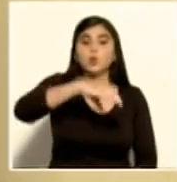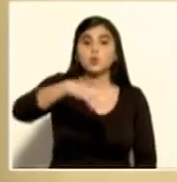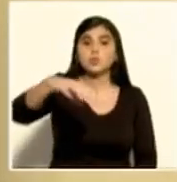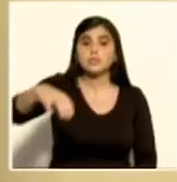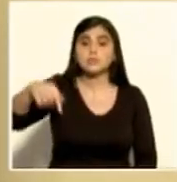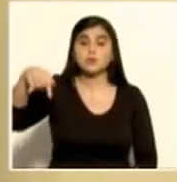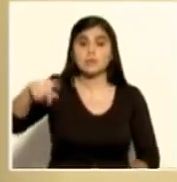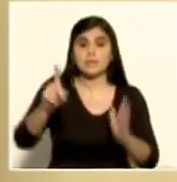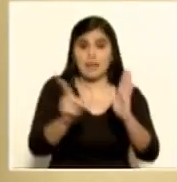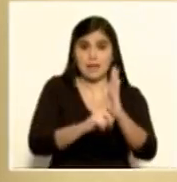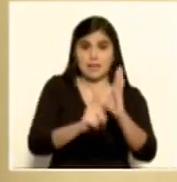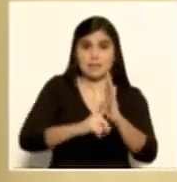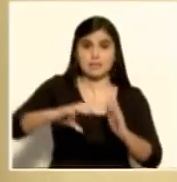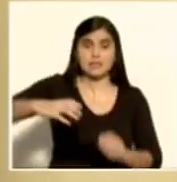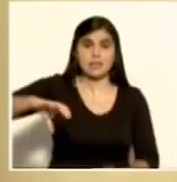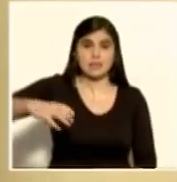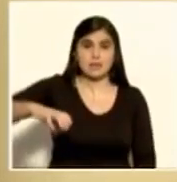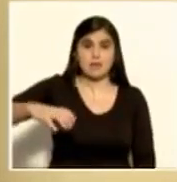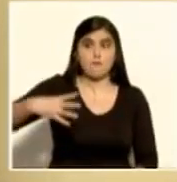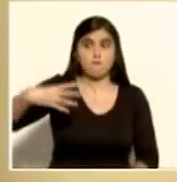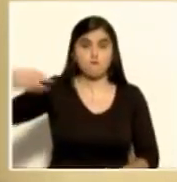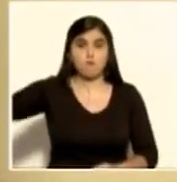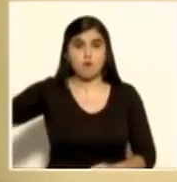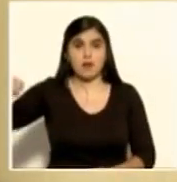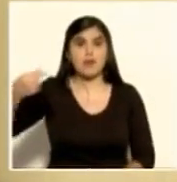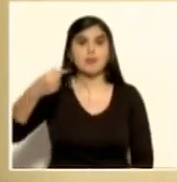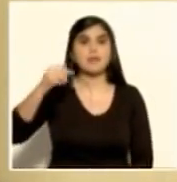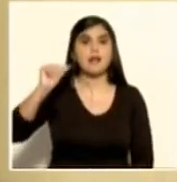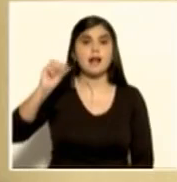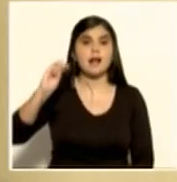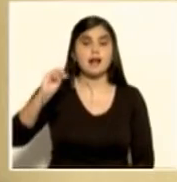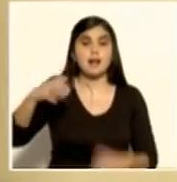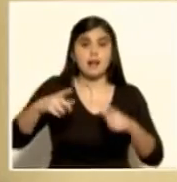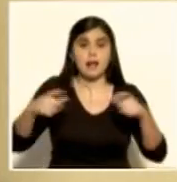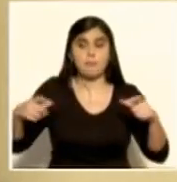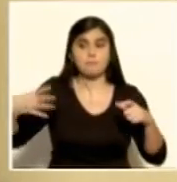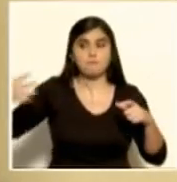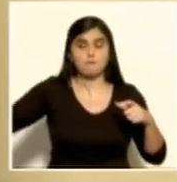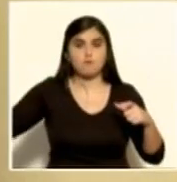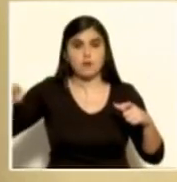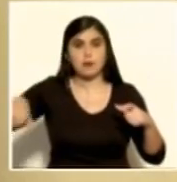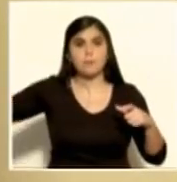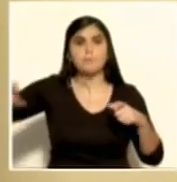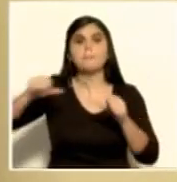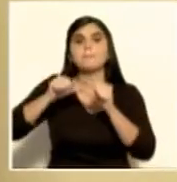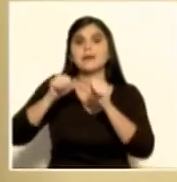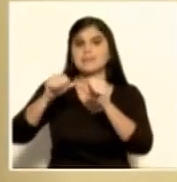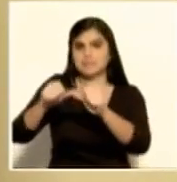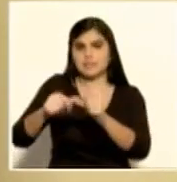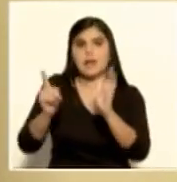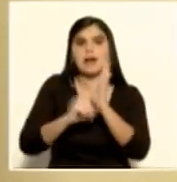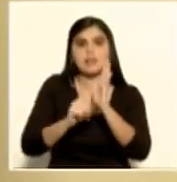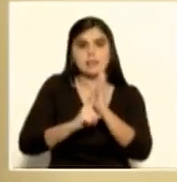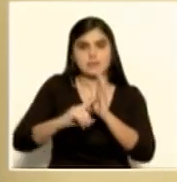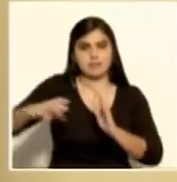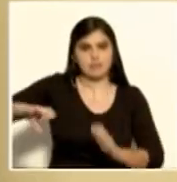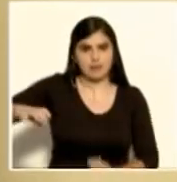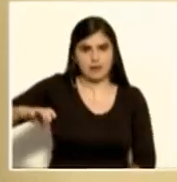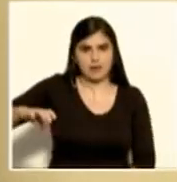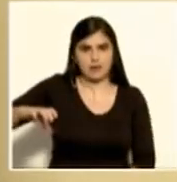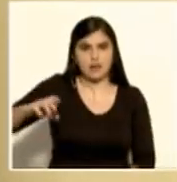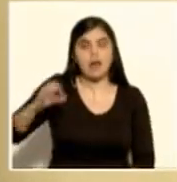en alerta naranja fuera de la GAM van a continuar en alerta naranja hasta que no se haga una valoración de lo contrario.